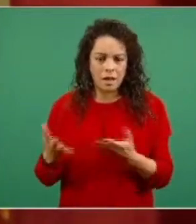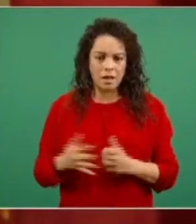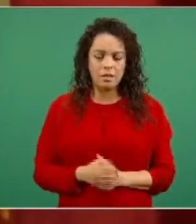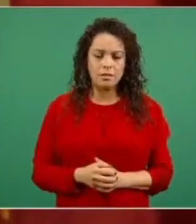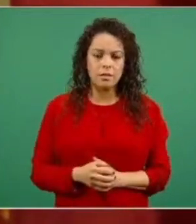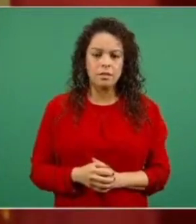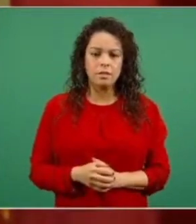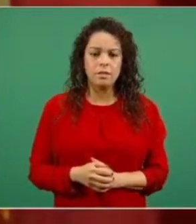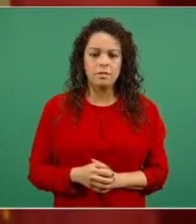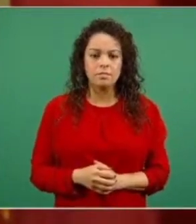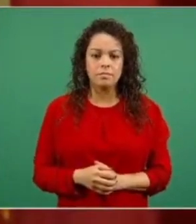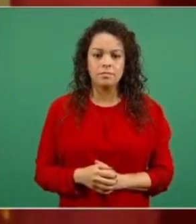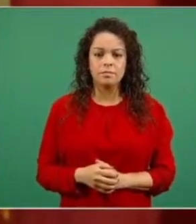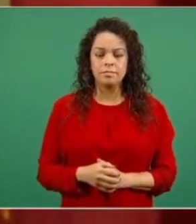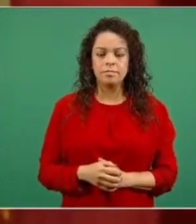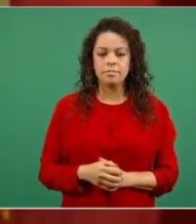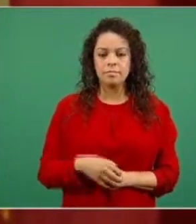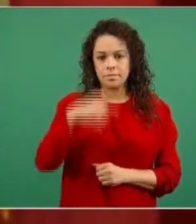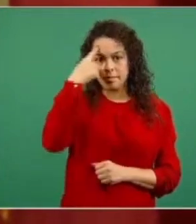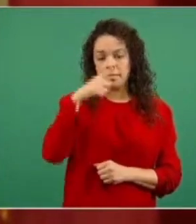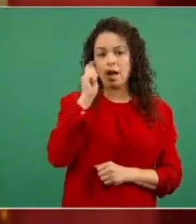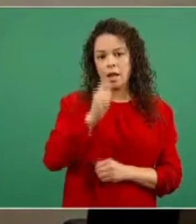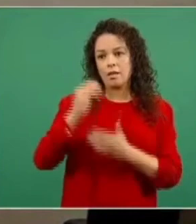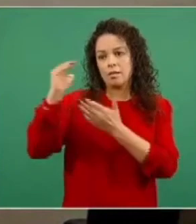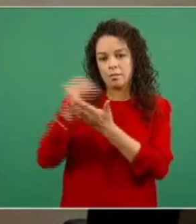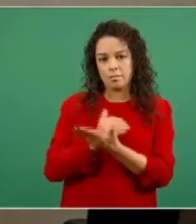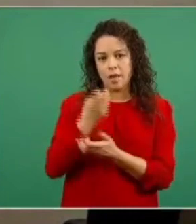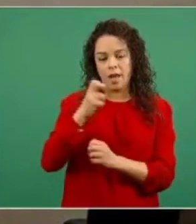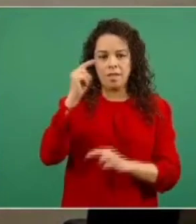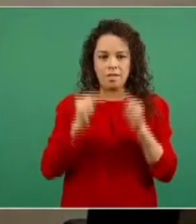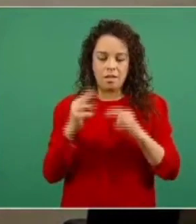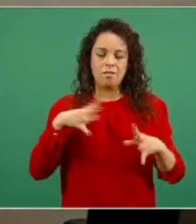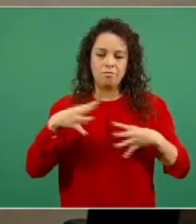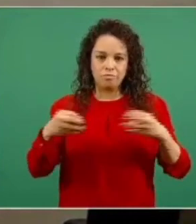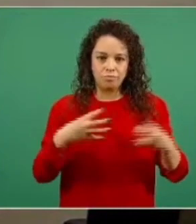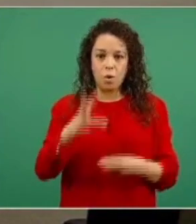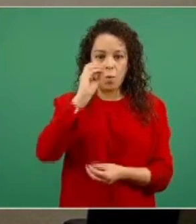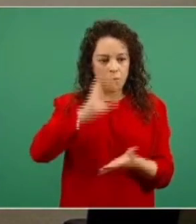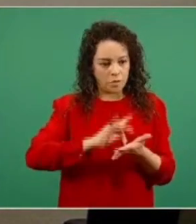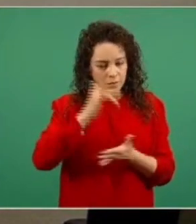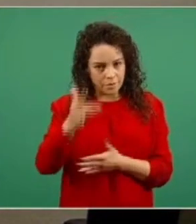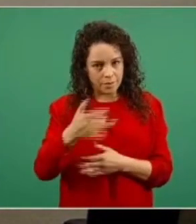de contagios. Muchísimas gracias, Ruy, y a todas y todas, buenas noches.